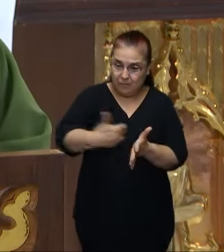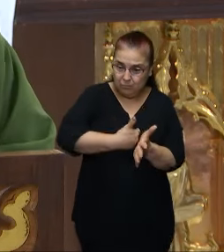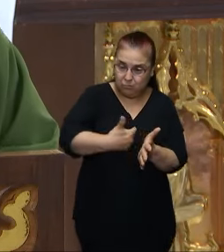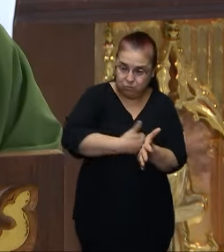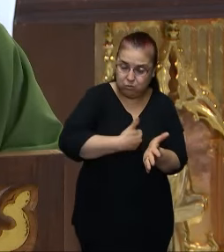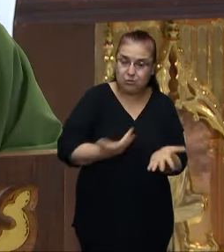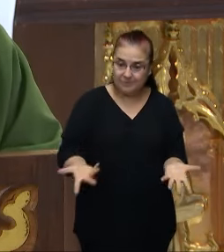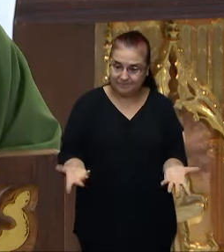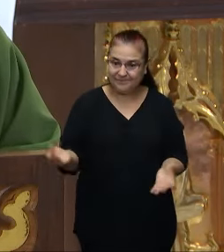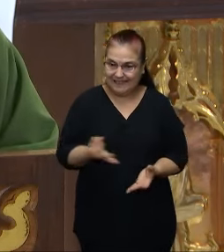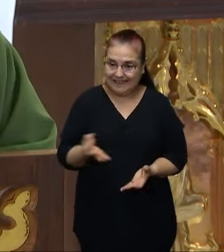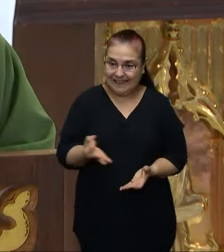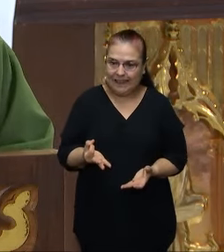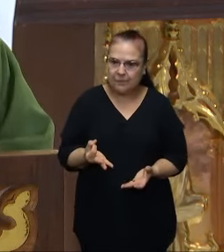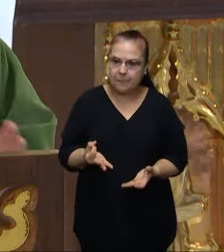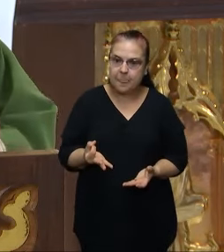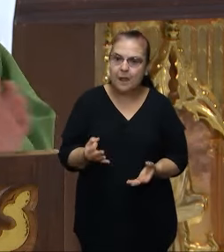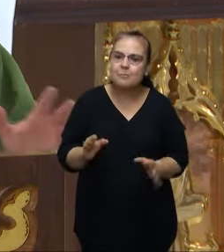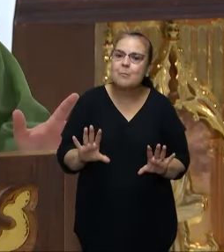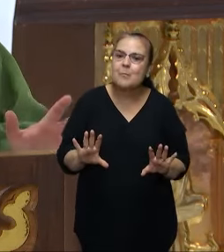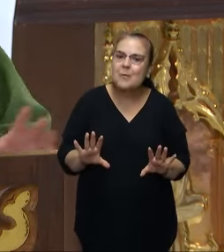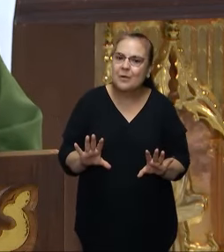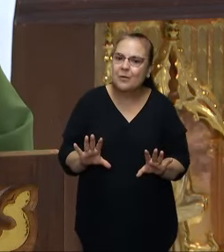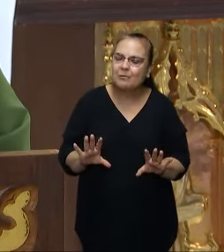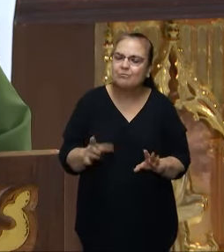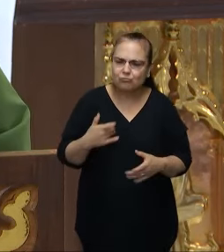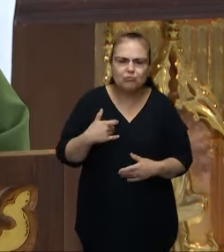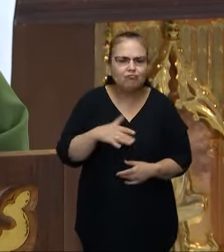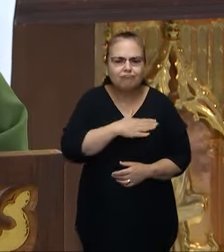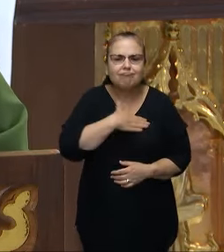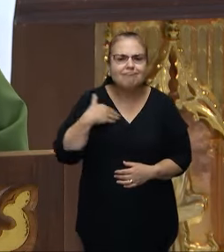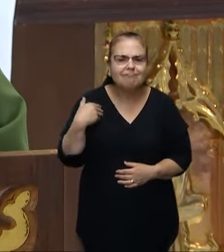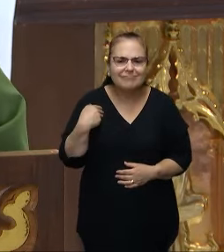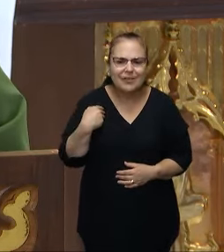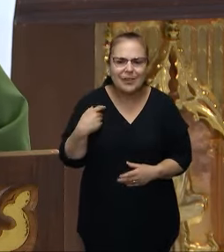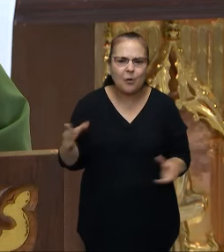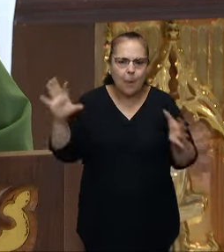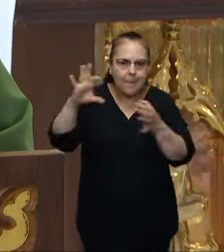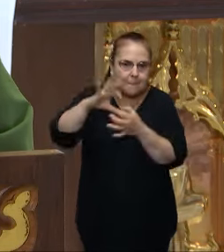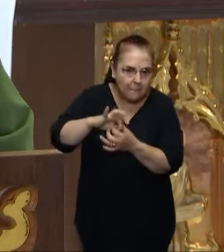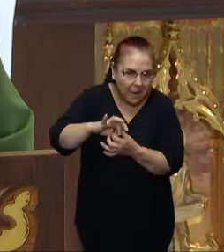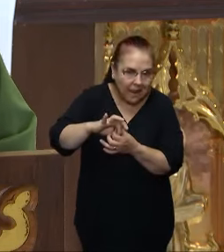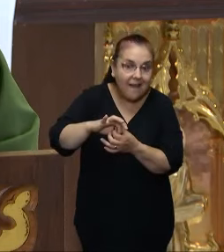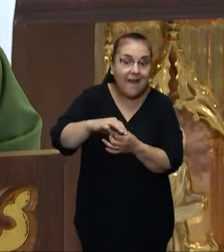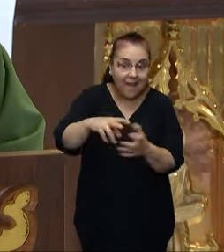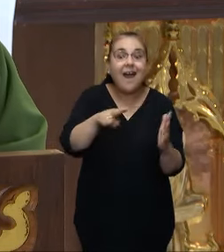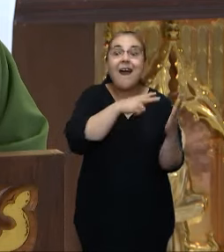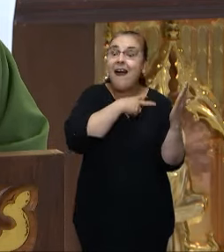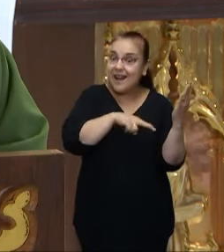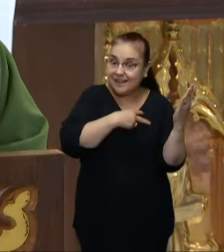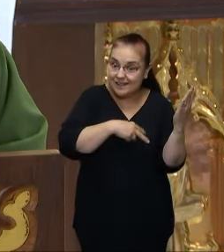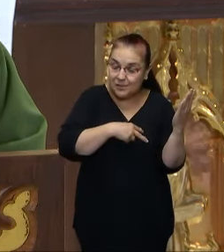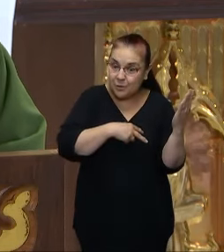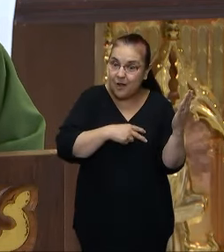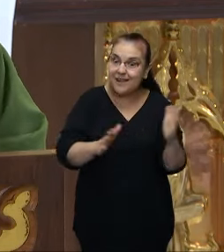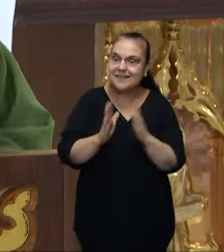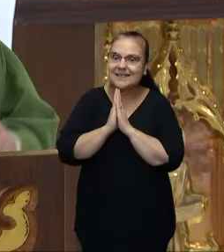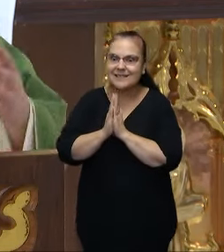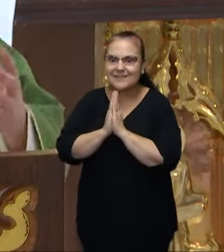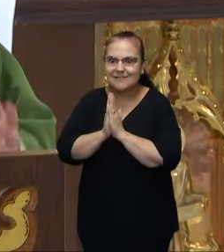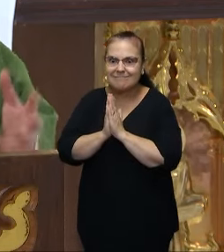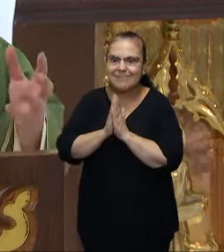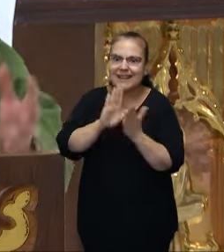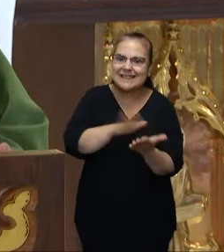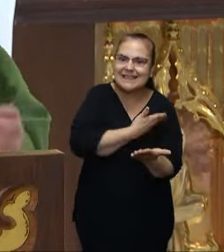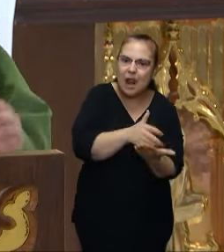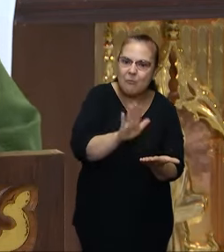la profecía Sin embargo a mí me gustaría unir esta lectura con lo que hemos rezado en el salmo y es